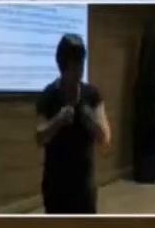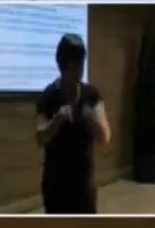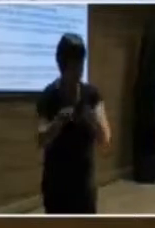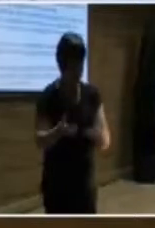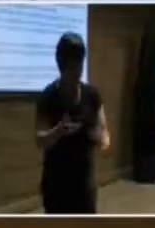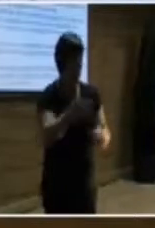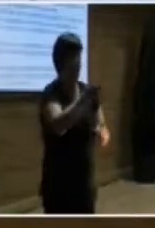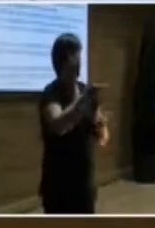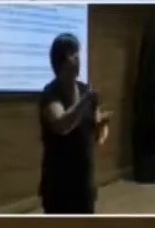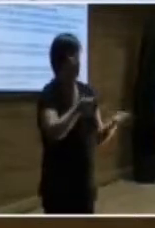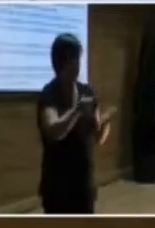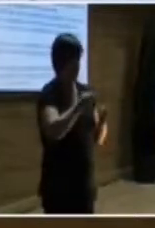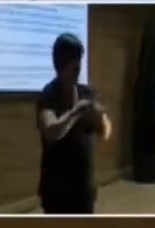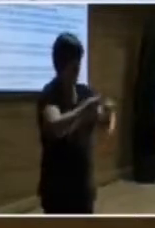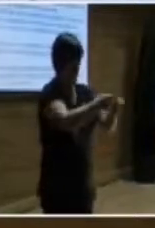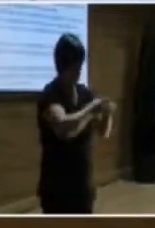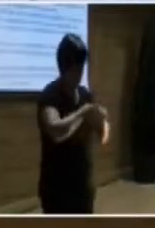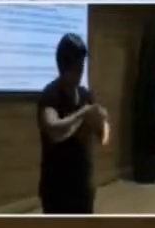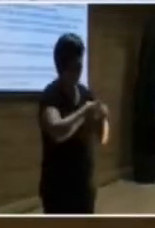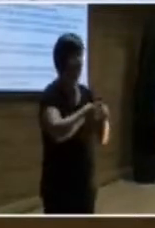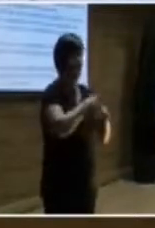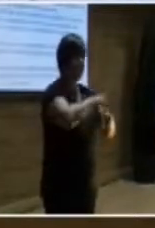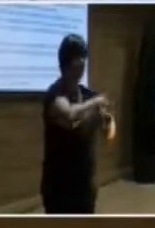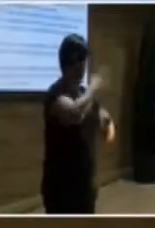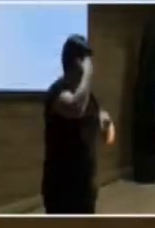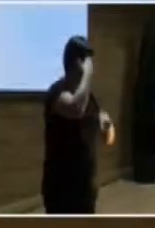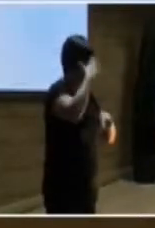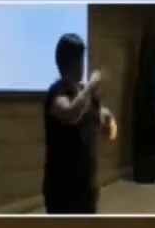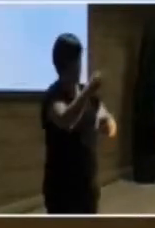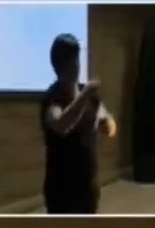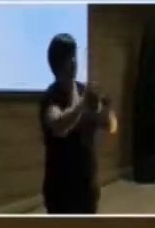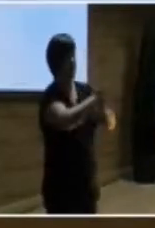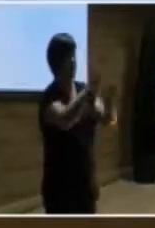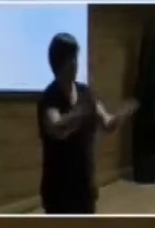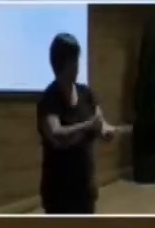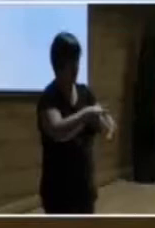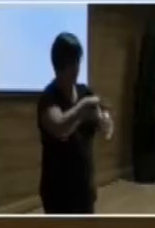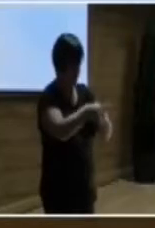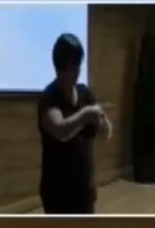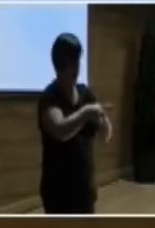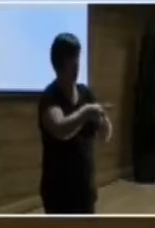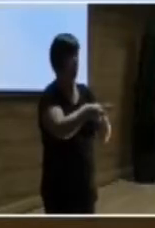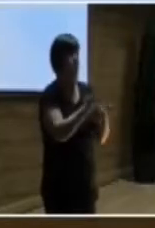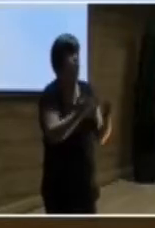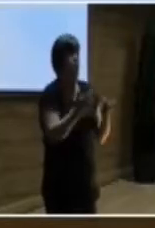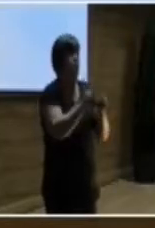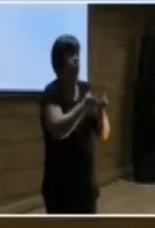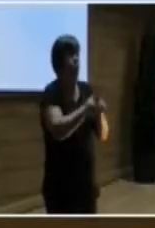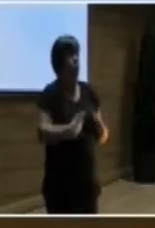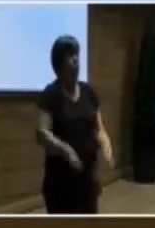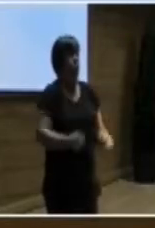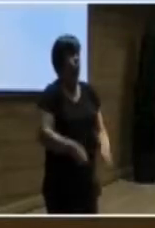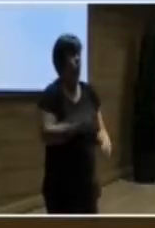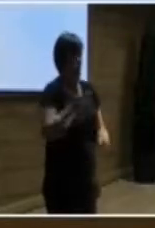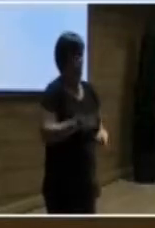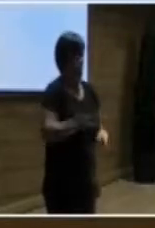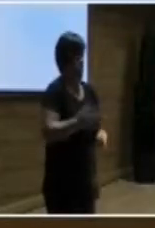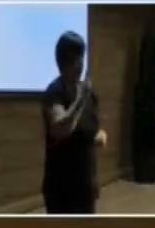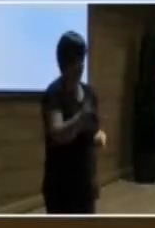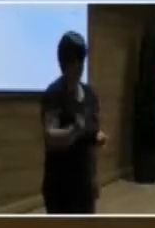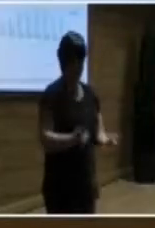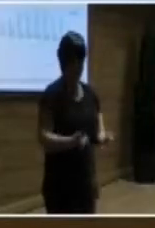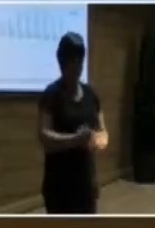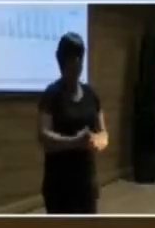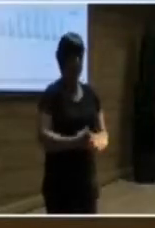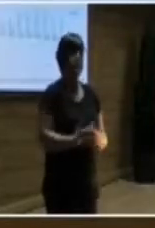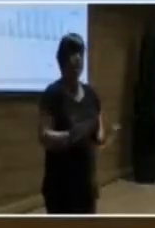con el especialista. Equipos multidisciplinares, como digo, sin necesidad de hacer grandes inversiones. Problemas específicos de la